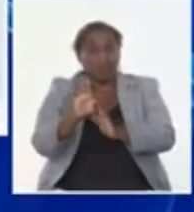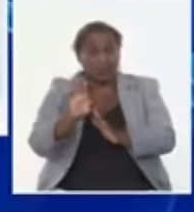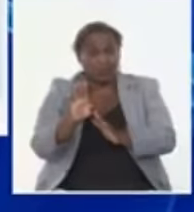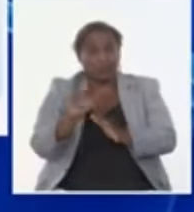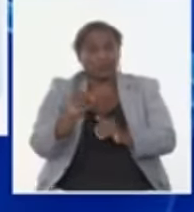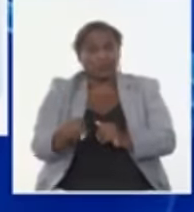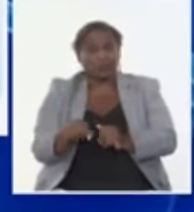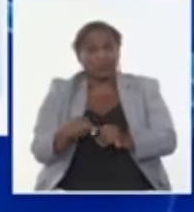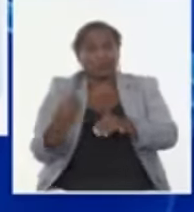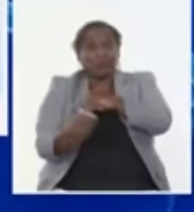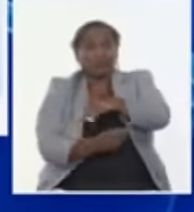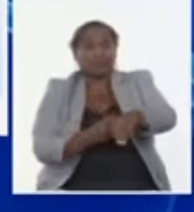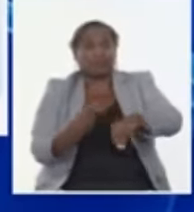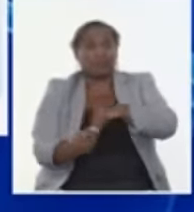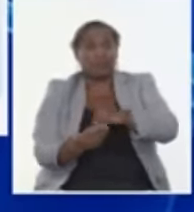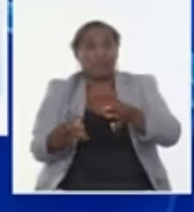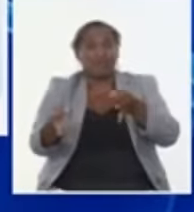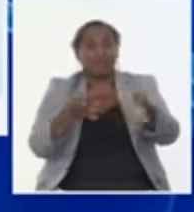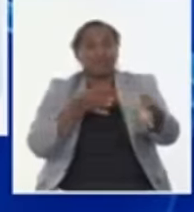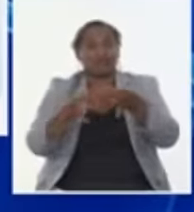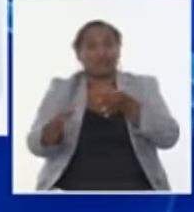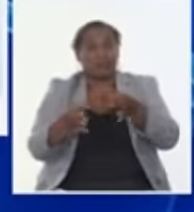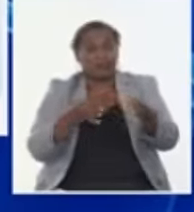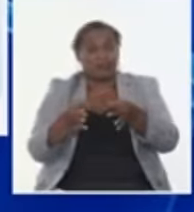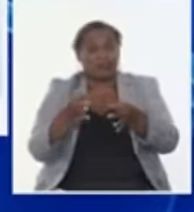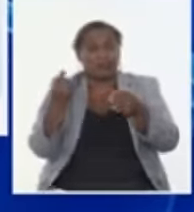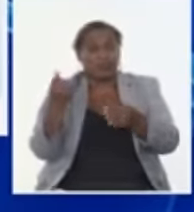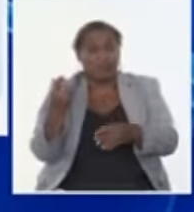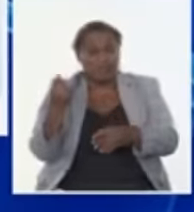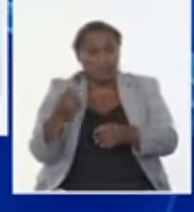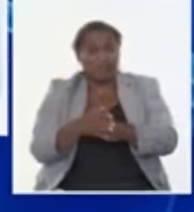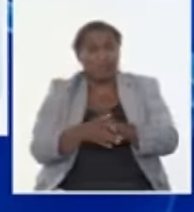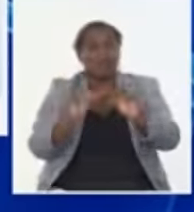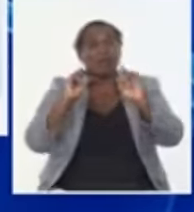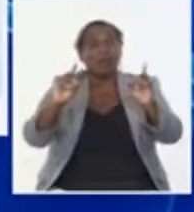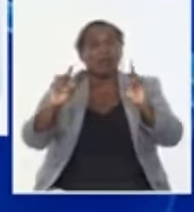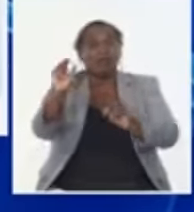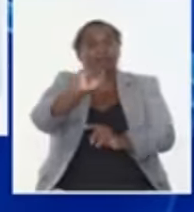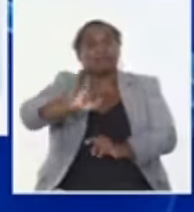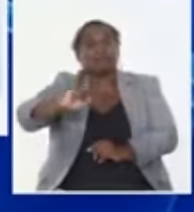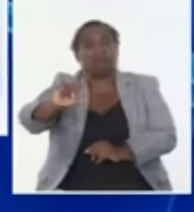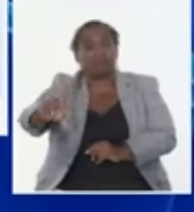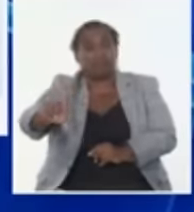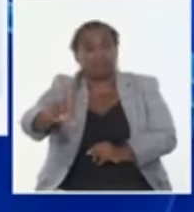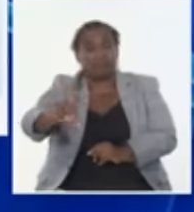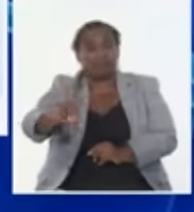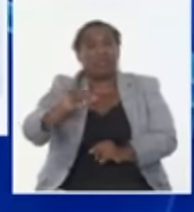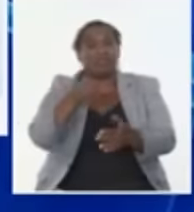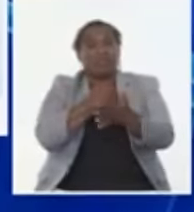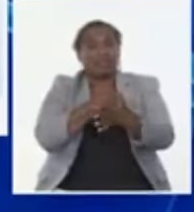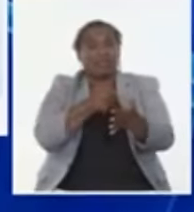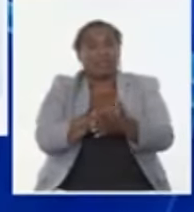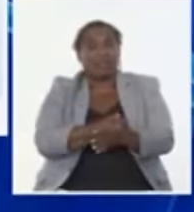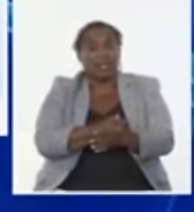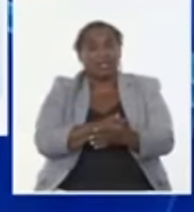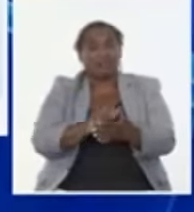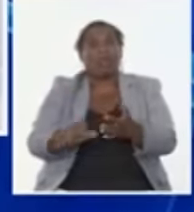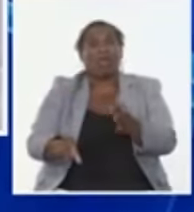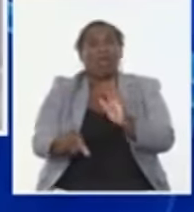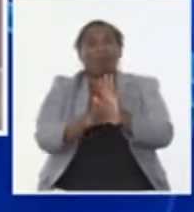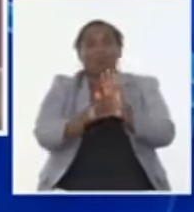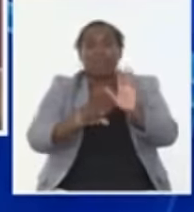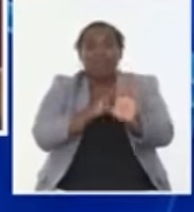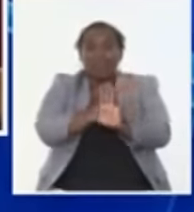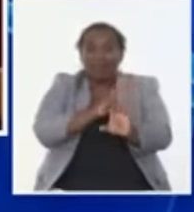la transformación del funcionamiento de la economía, las políticas sociales y el enfrentamiento al delito, la